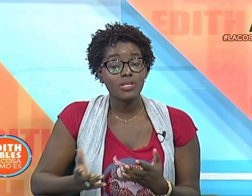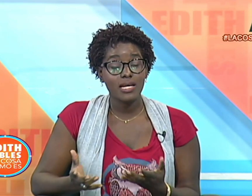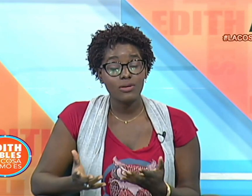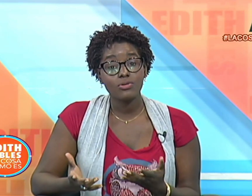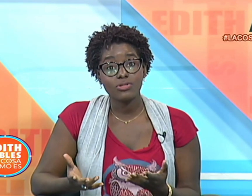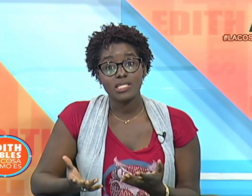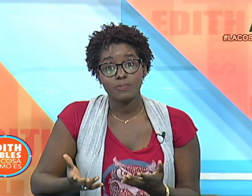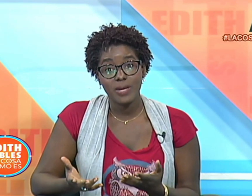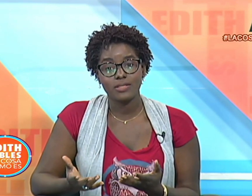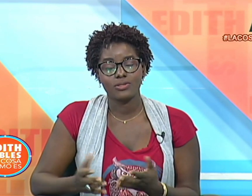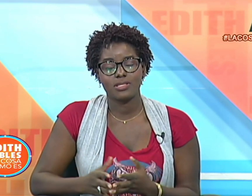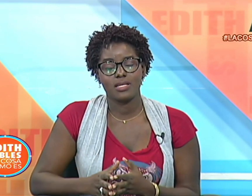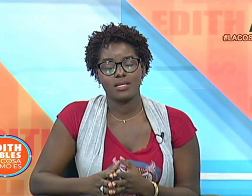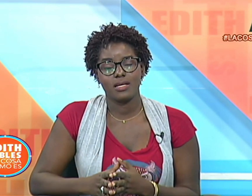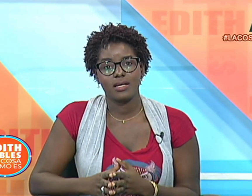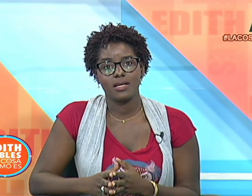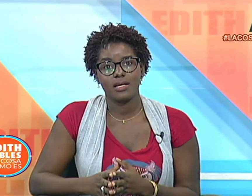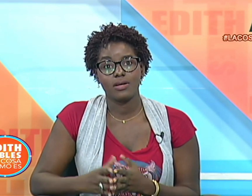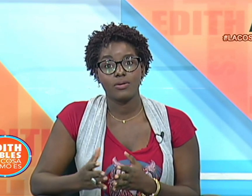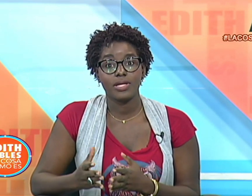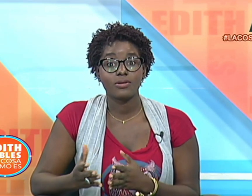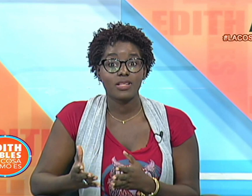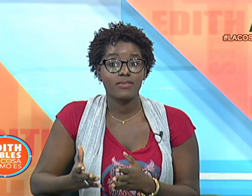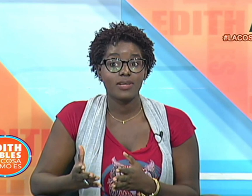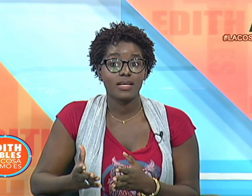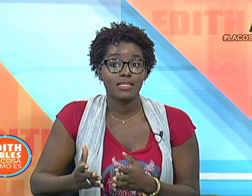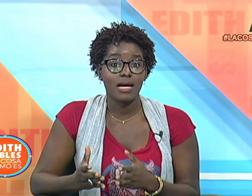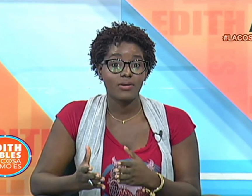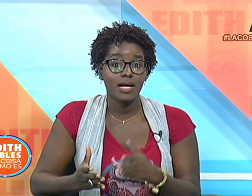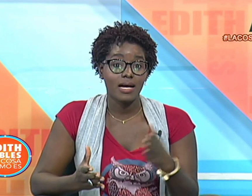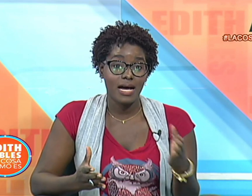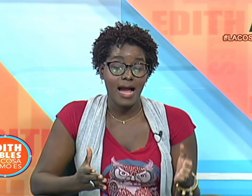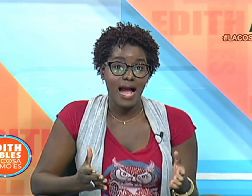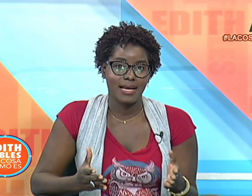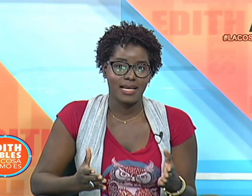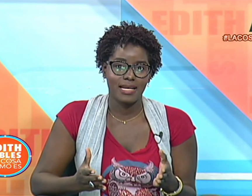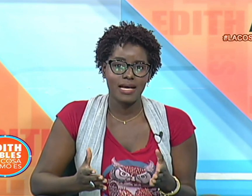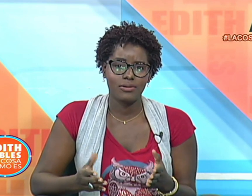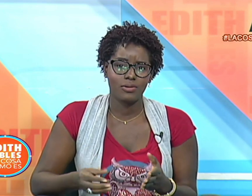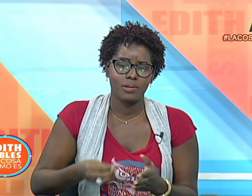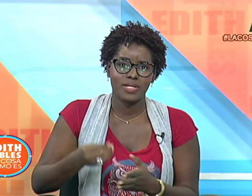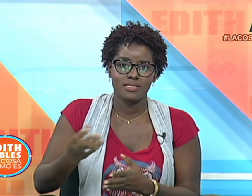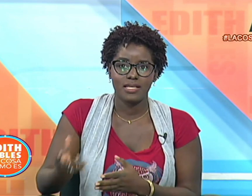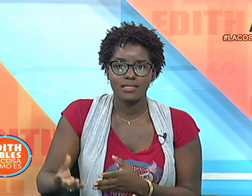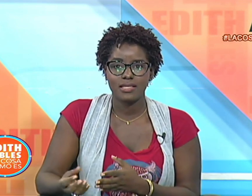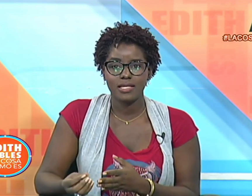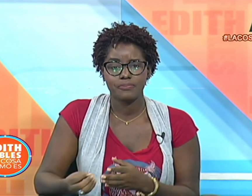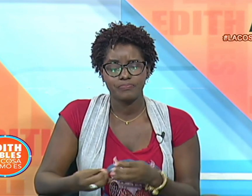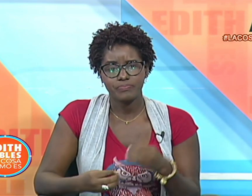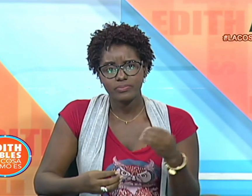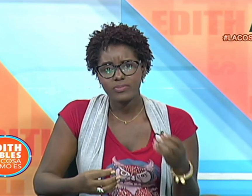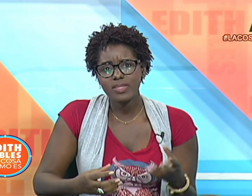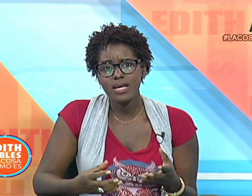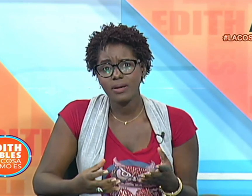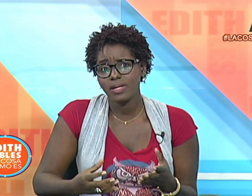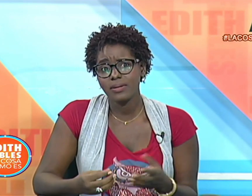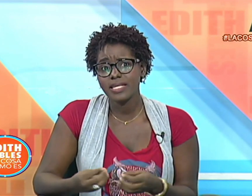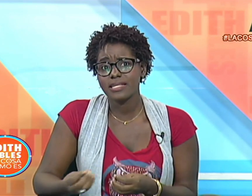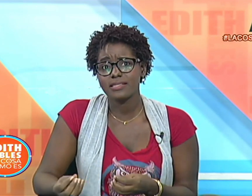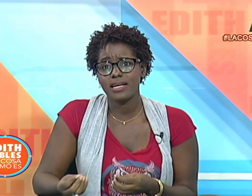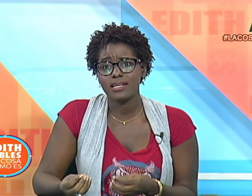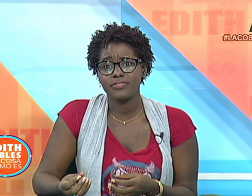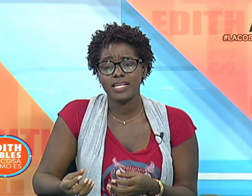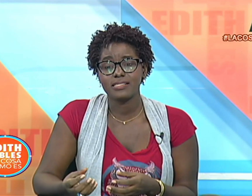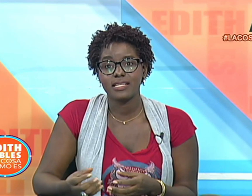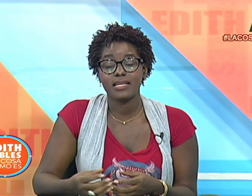entendemos que hay algunos aspectos que el gobierno debe de ahora aclararlo el presidente hablaba